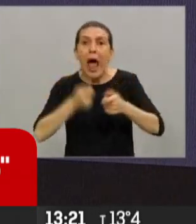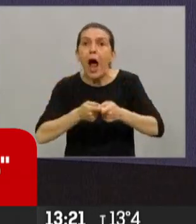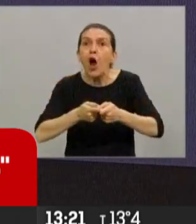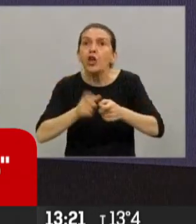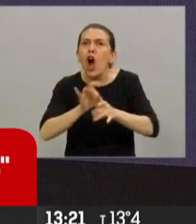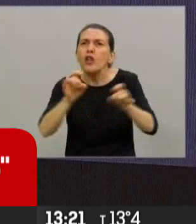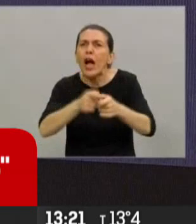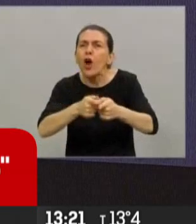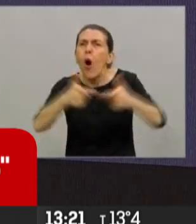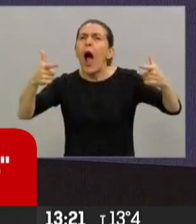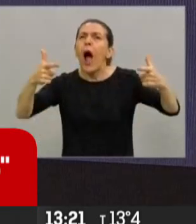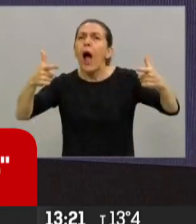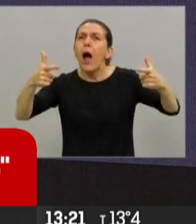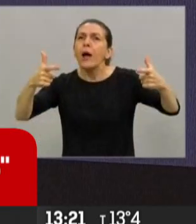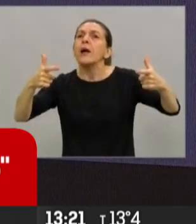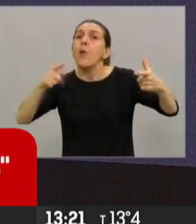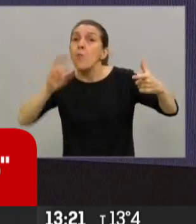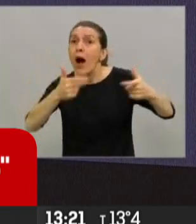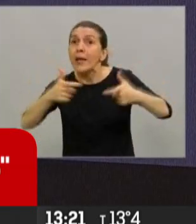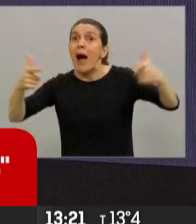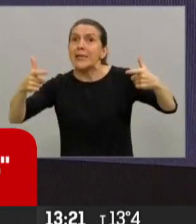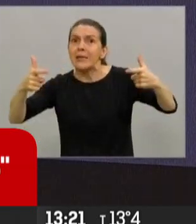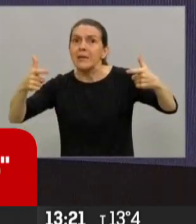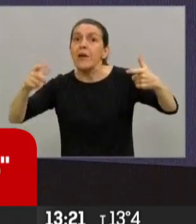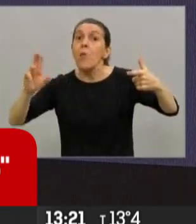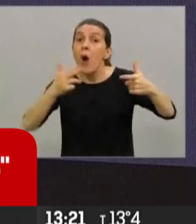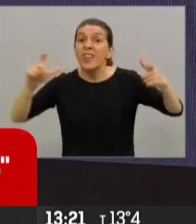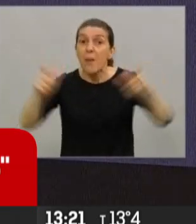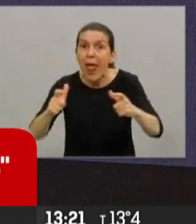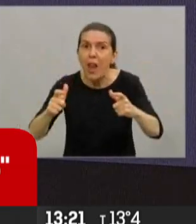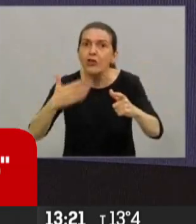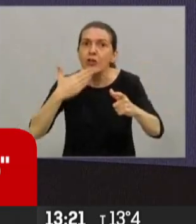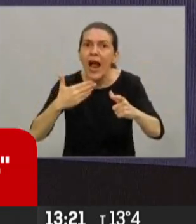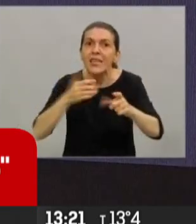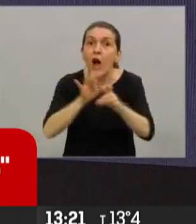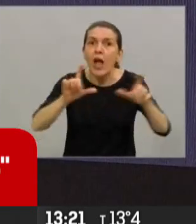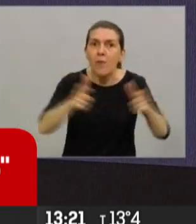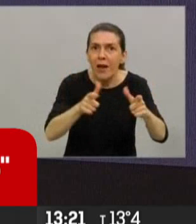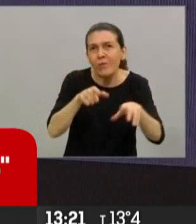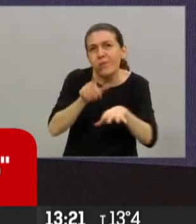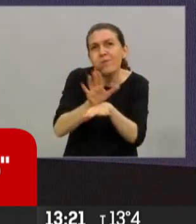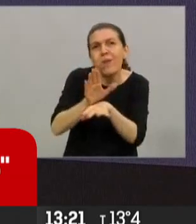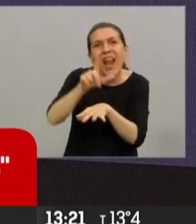que claramente baja, y que si uno